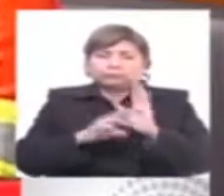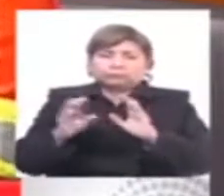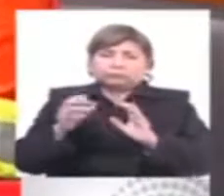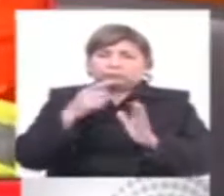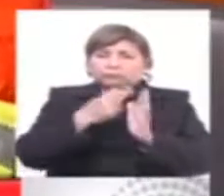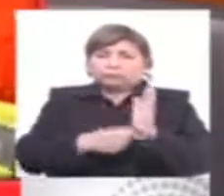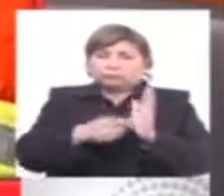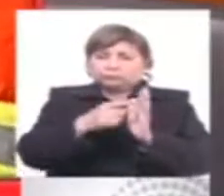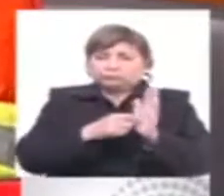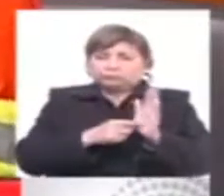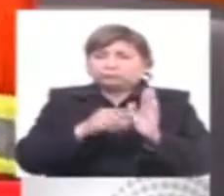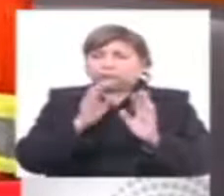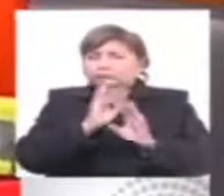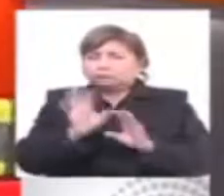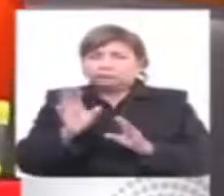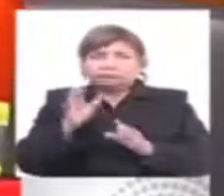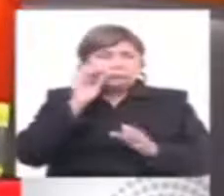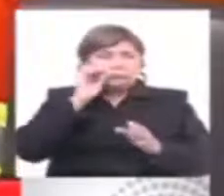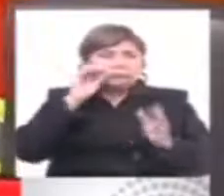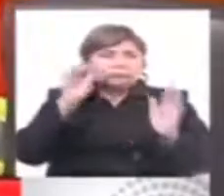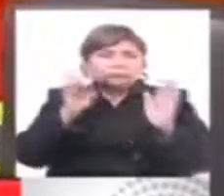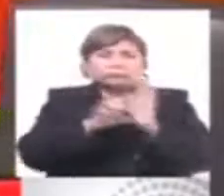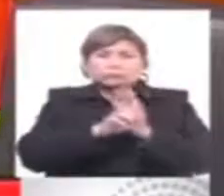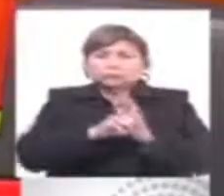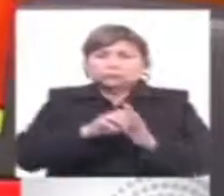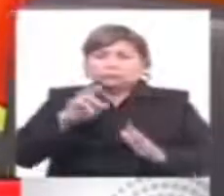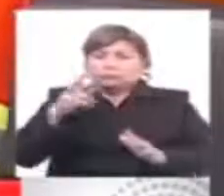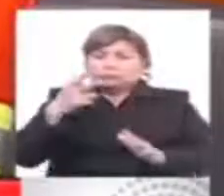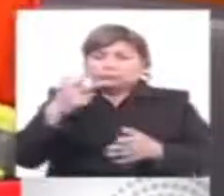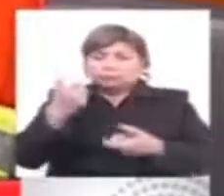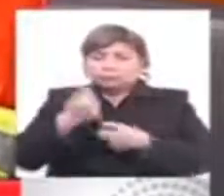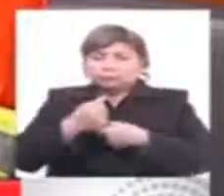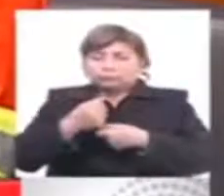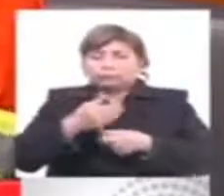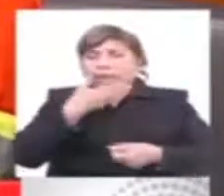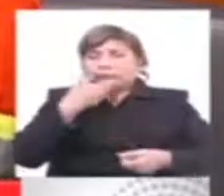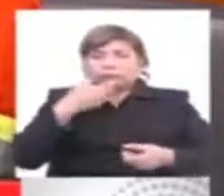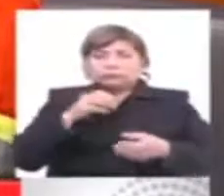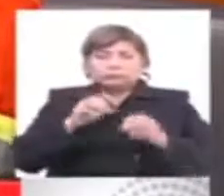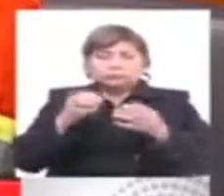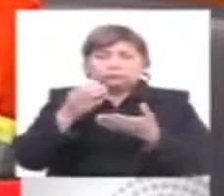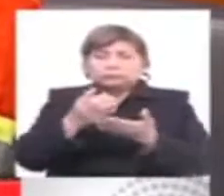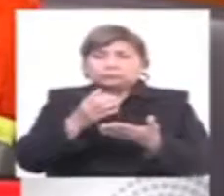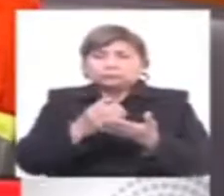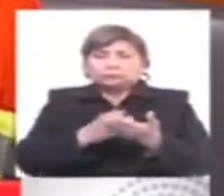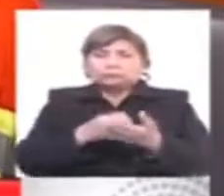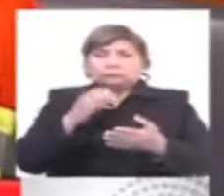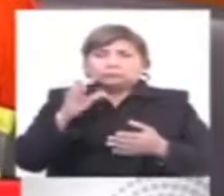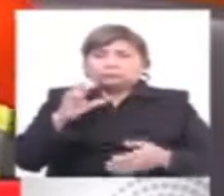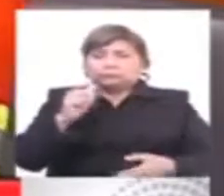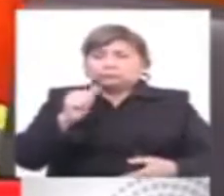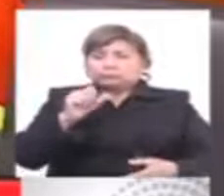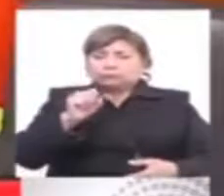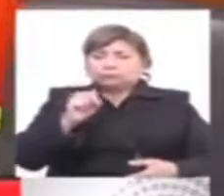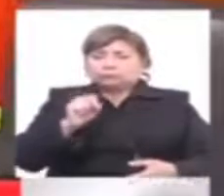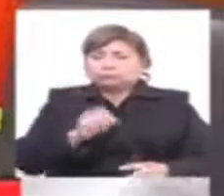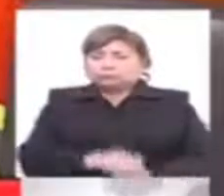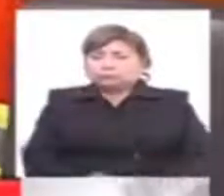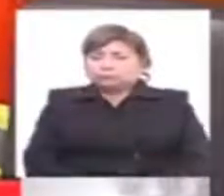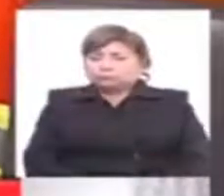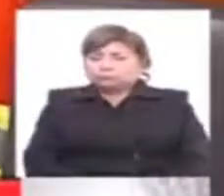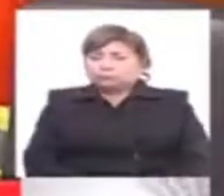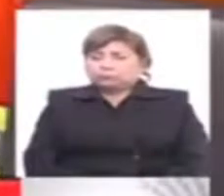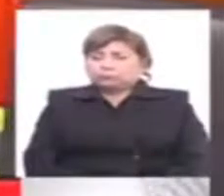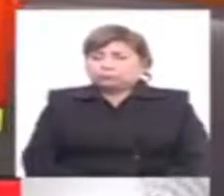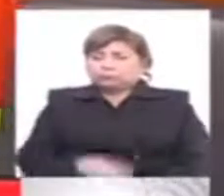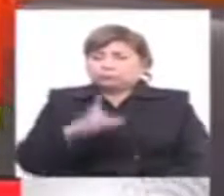eliminan, por ejemplo, las tercerizaciones y los nefastos contratos de CAS y los contratos